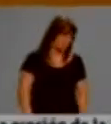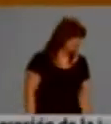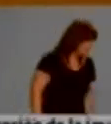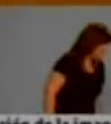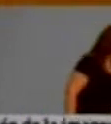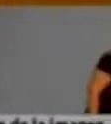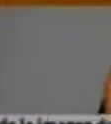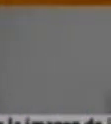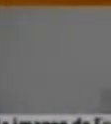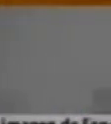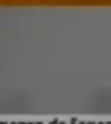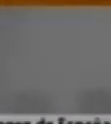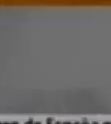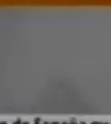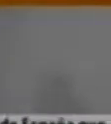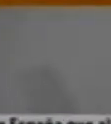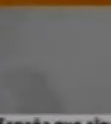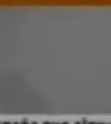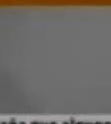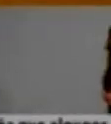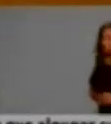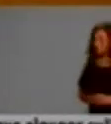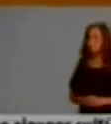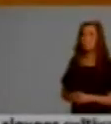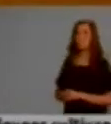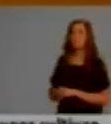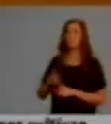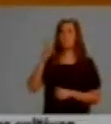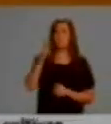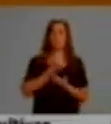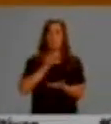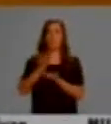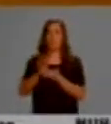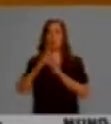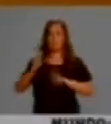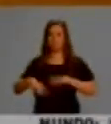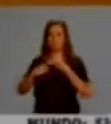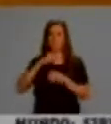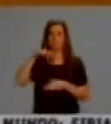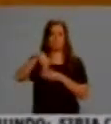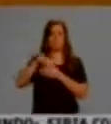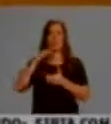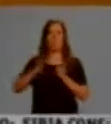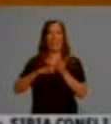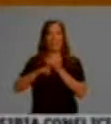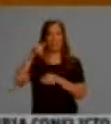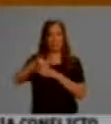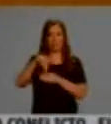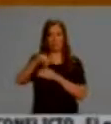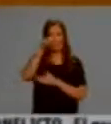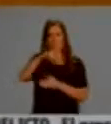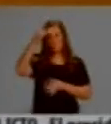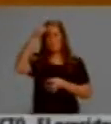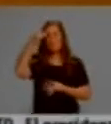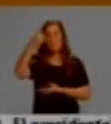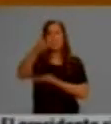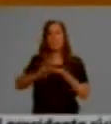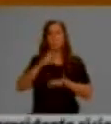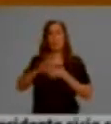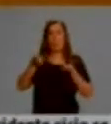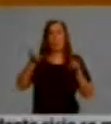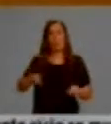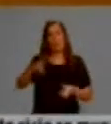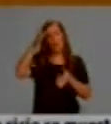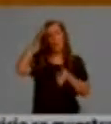y hay que abordar de una vez por todas un cambio en la ley electoral. Los ciudadanos están hartos del sistema de listas cerradas, que